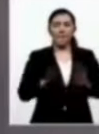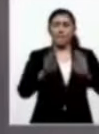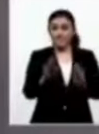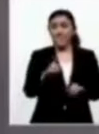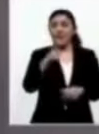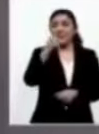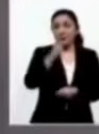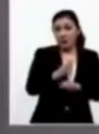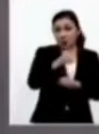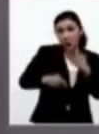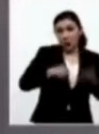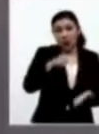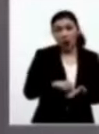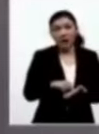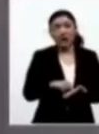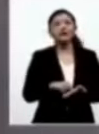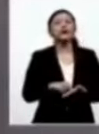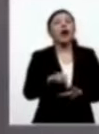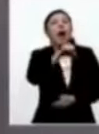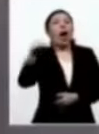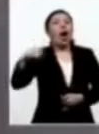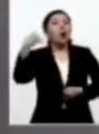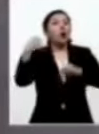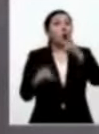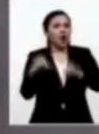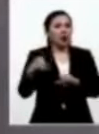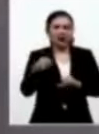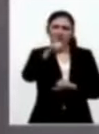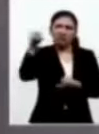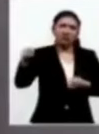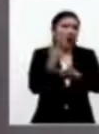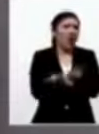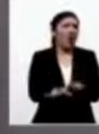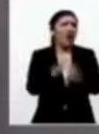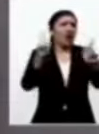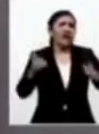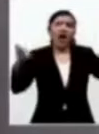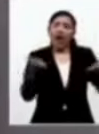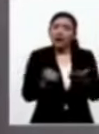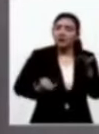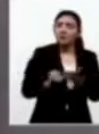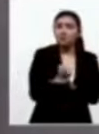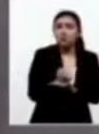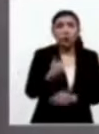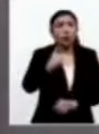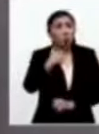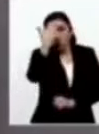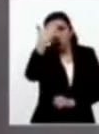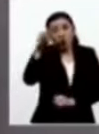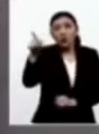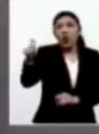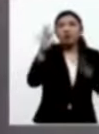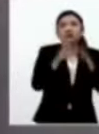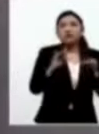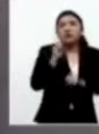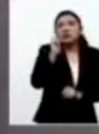primer lugar, los jueces están en absoluta libertad, dictarán su resolución. Yo no conozco la